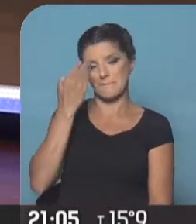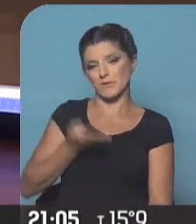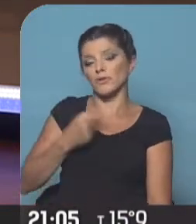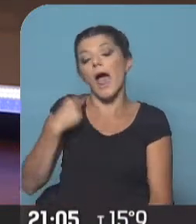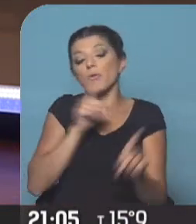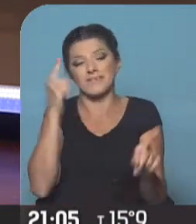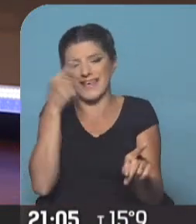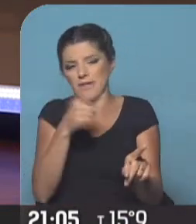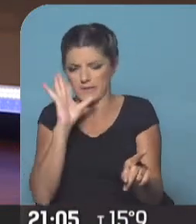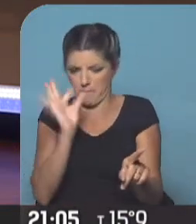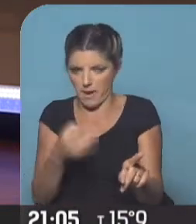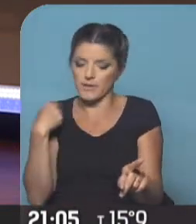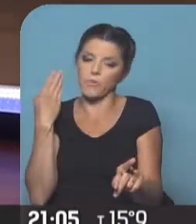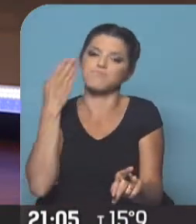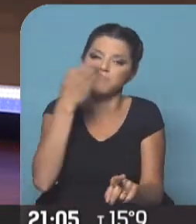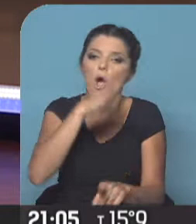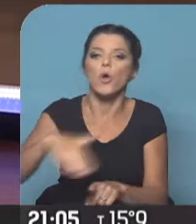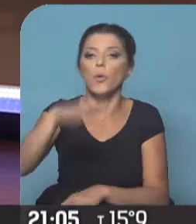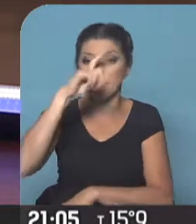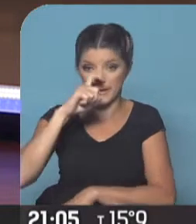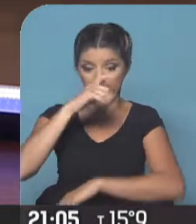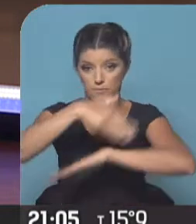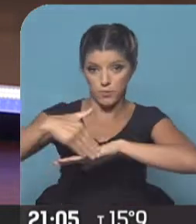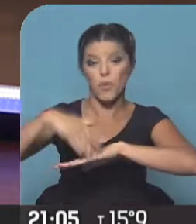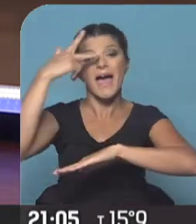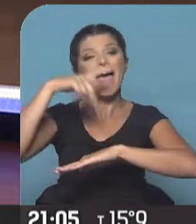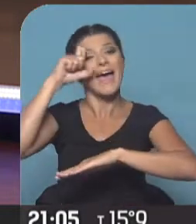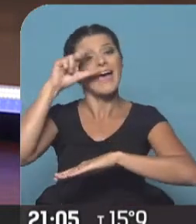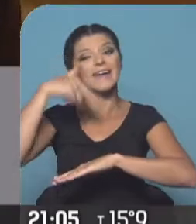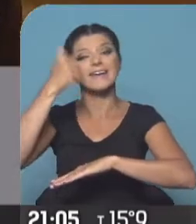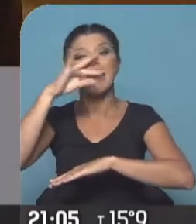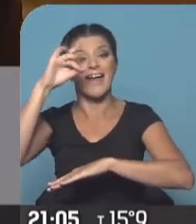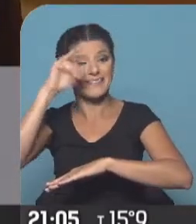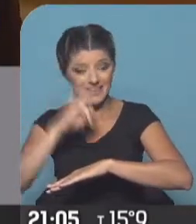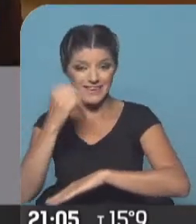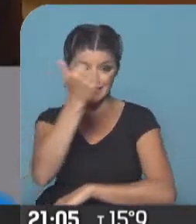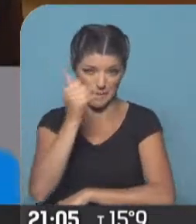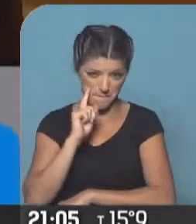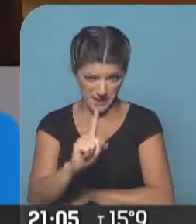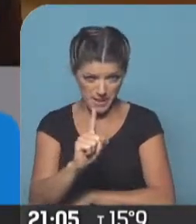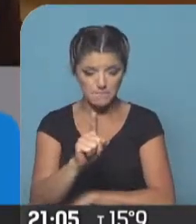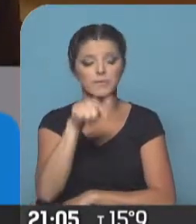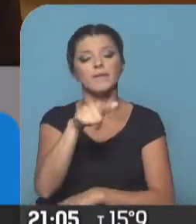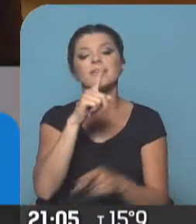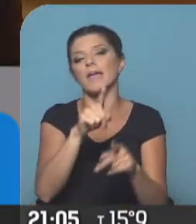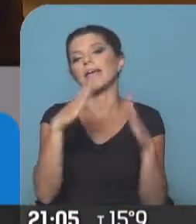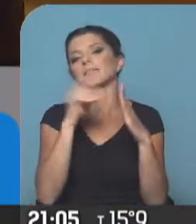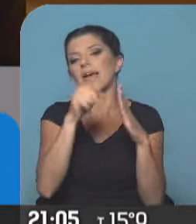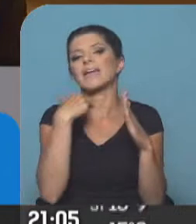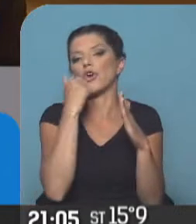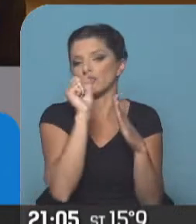José Hernández al 2000. Allí viven sus hijos, fue a visitarlos, a saludarlos, y allí se encontraba una comisión